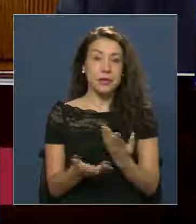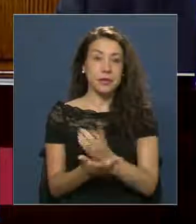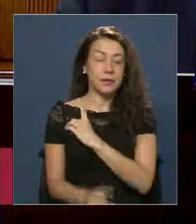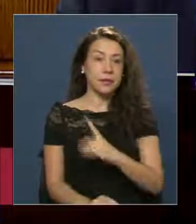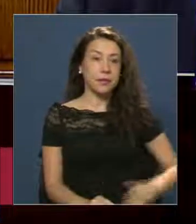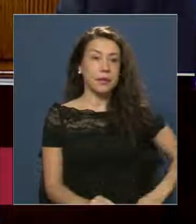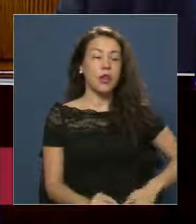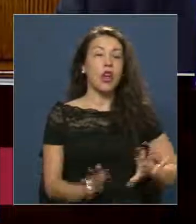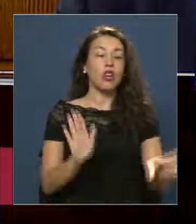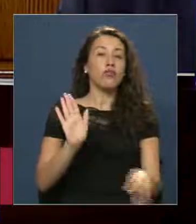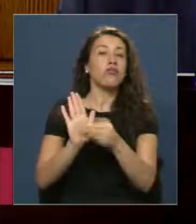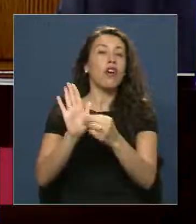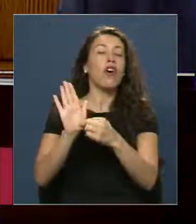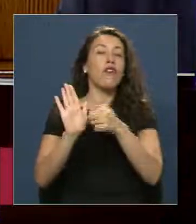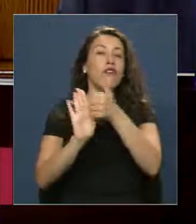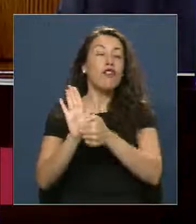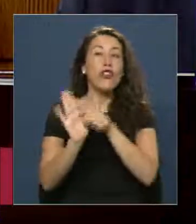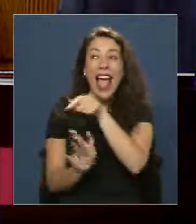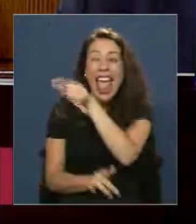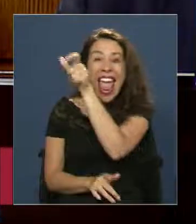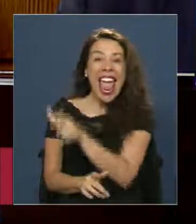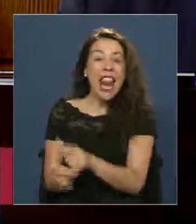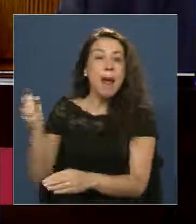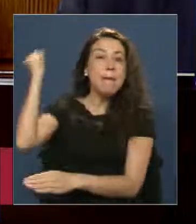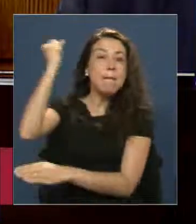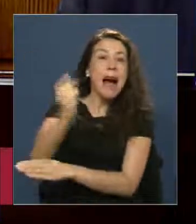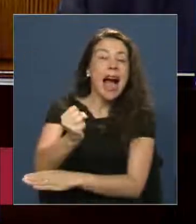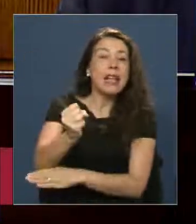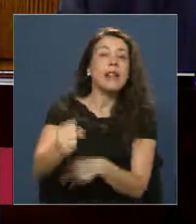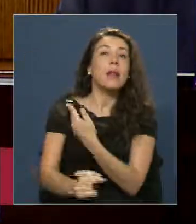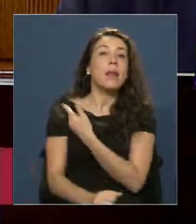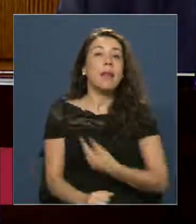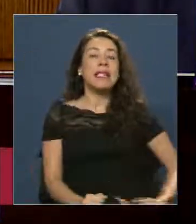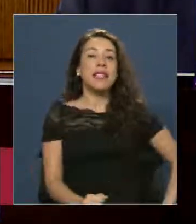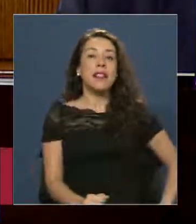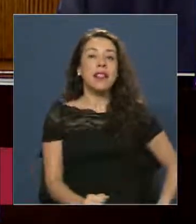que sube una fotografía de él mismo asesinando a un presidente.